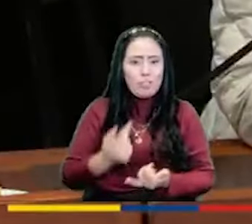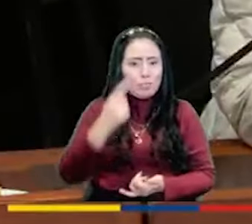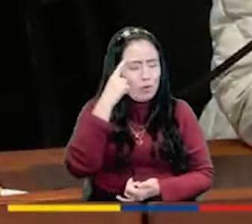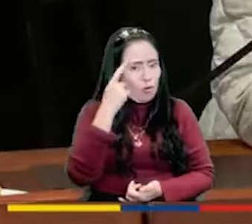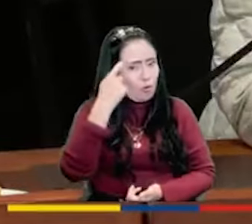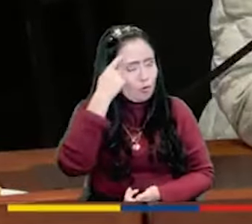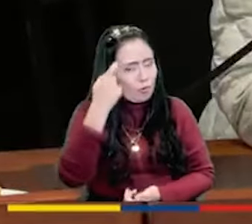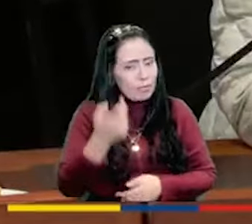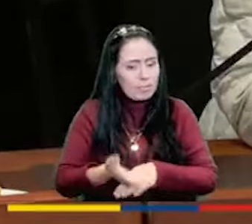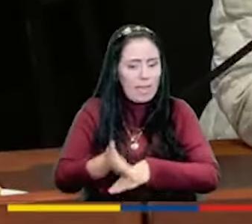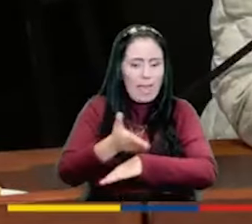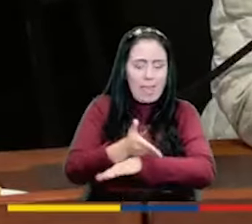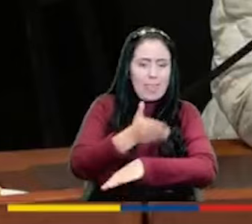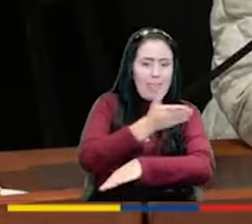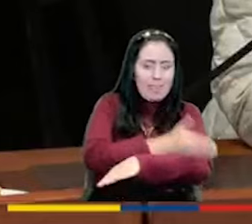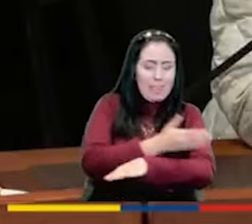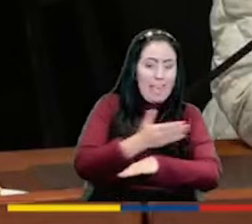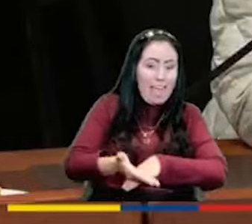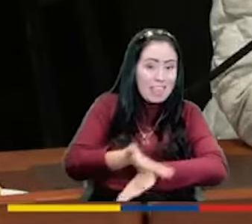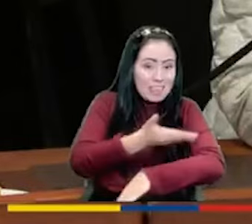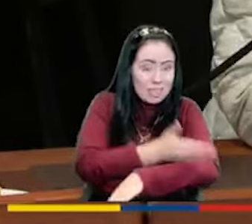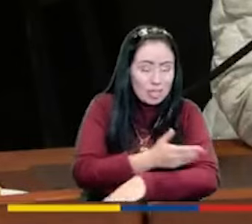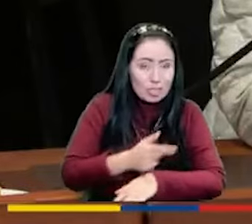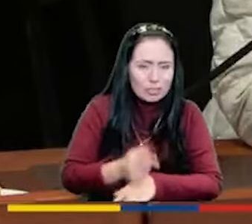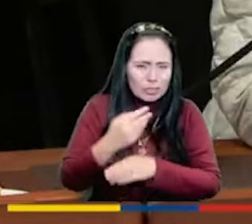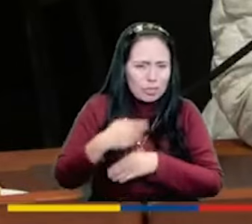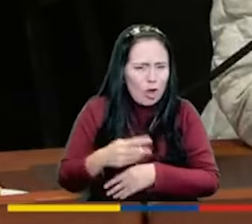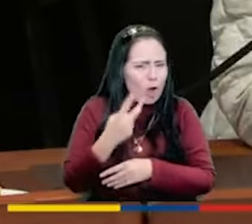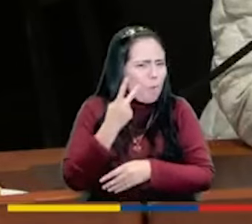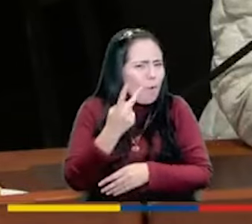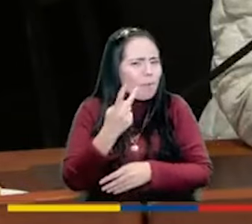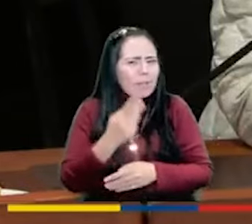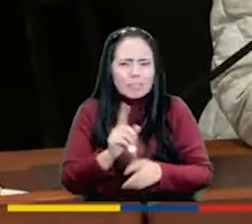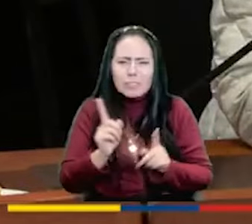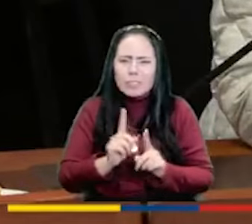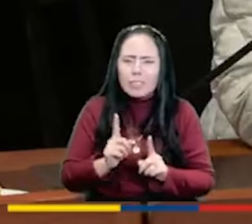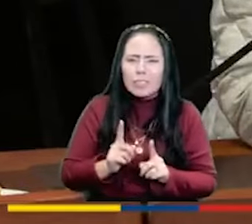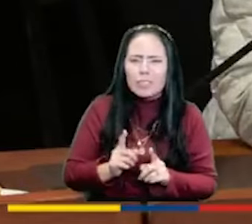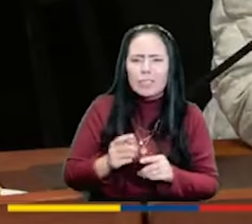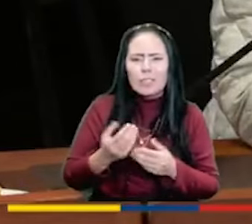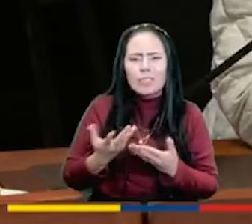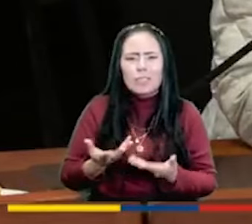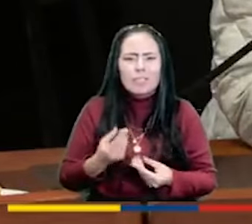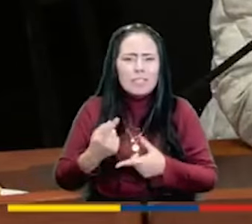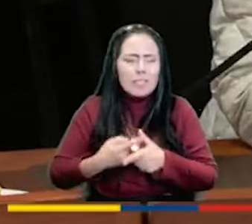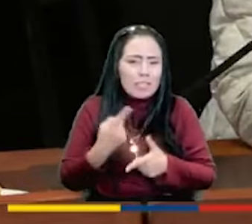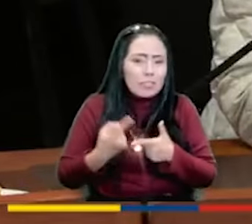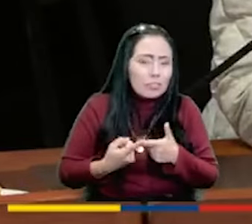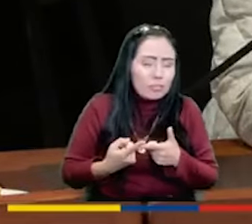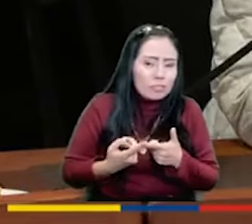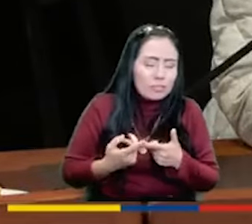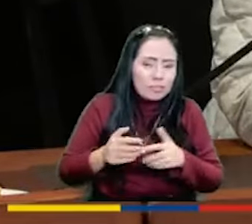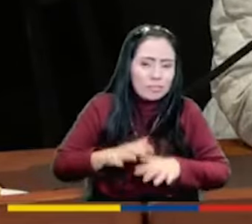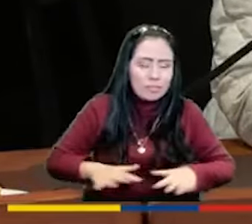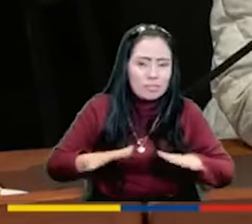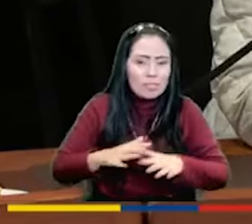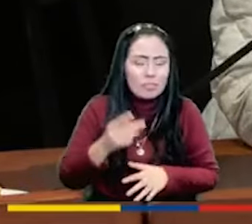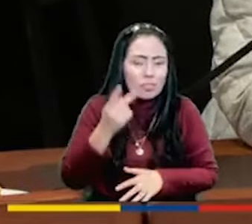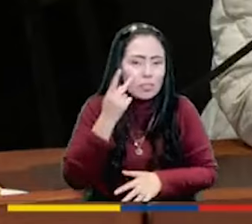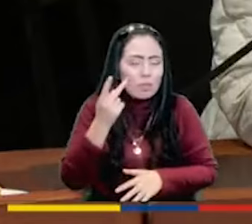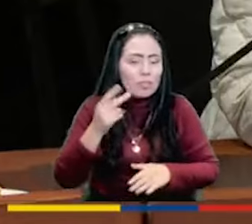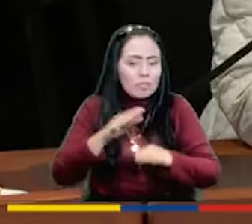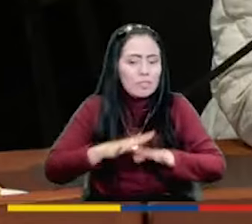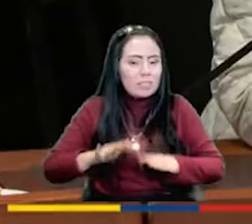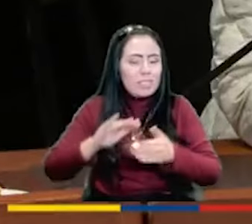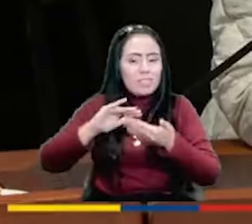gobiernos anteriores también, que dicen, ¿y por qué yo tengo que ir allá? ¿Y por qué yo tengo que invertir ahí? Y entonces, como que esta población